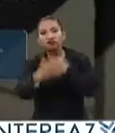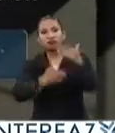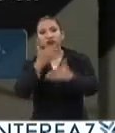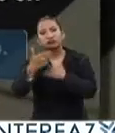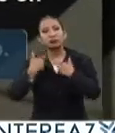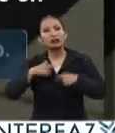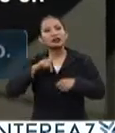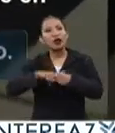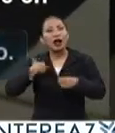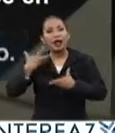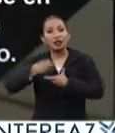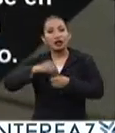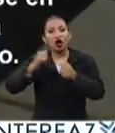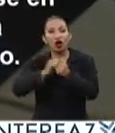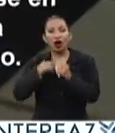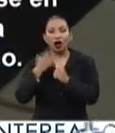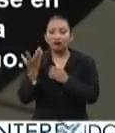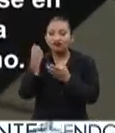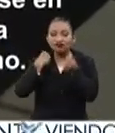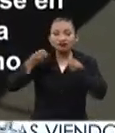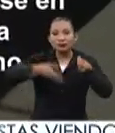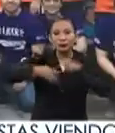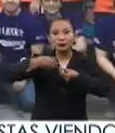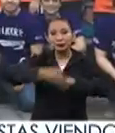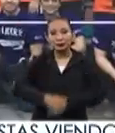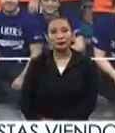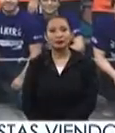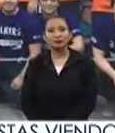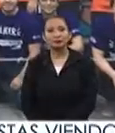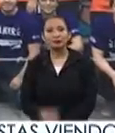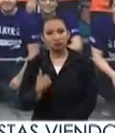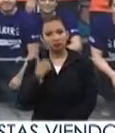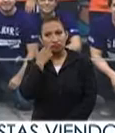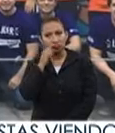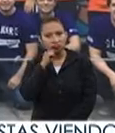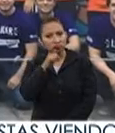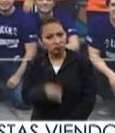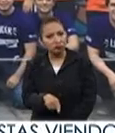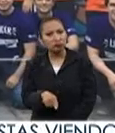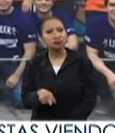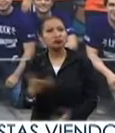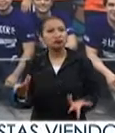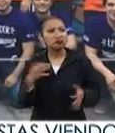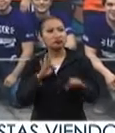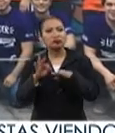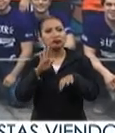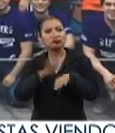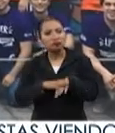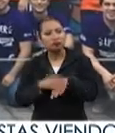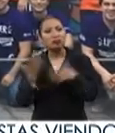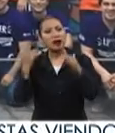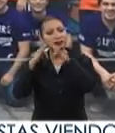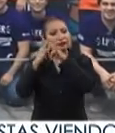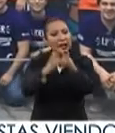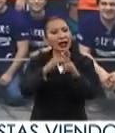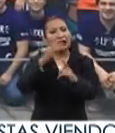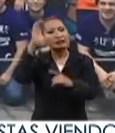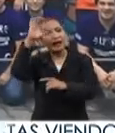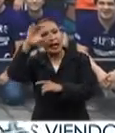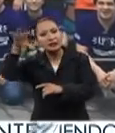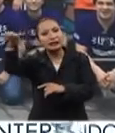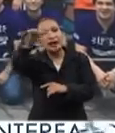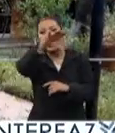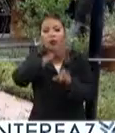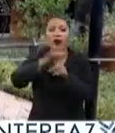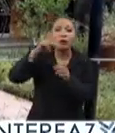desarrollen personalmente a través de la retroalimentación. Queremos también trabajar más con las ferias de ciencias, ver